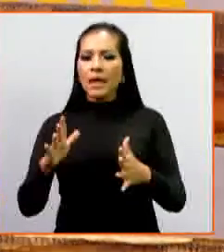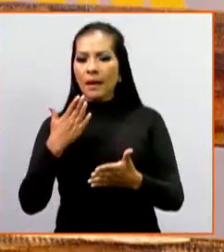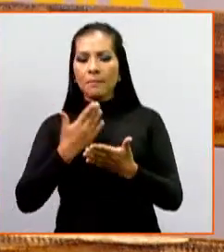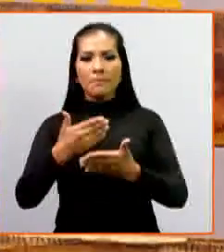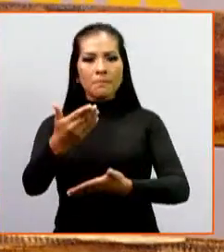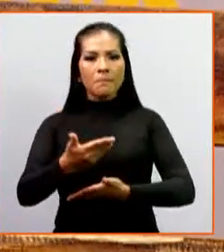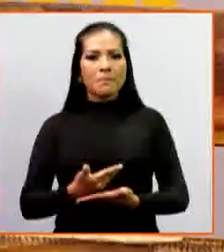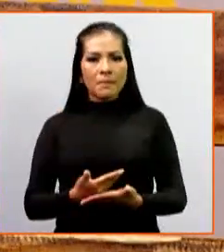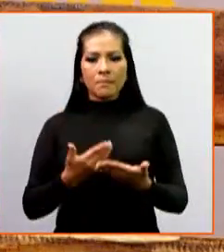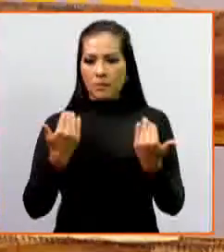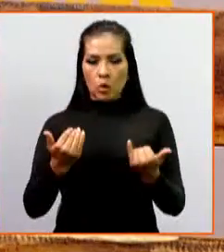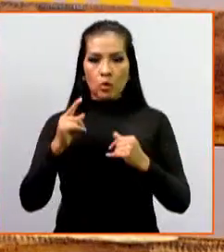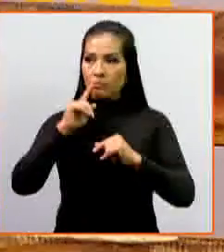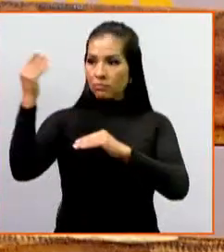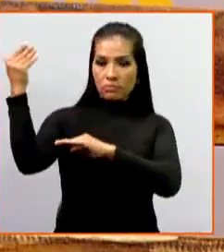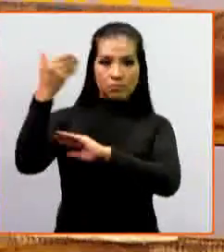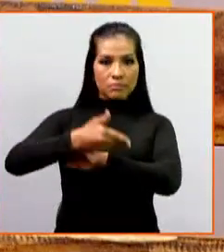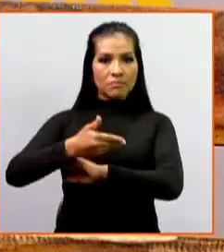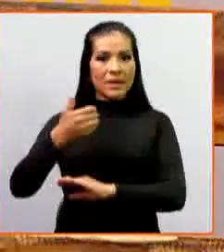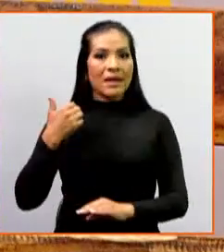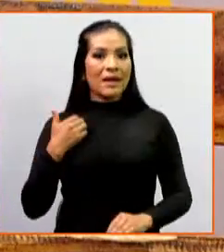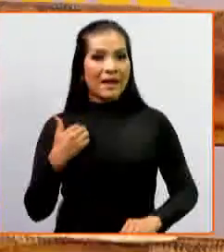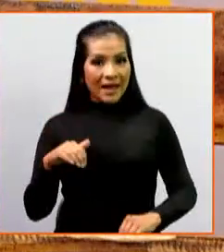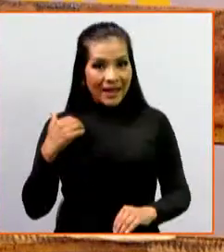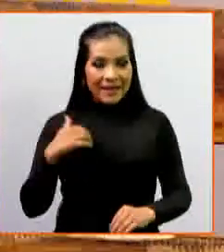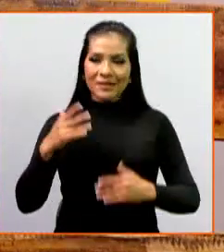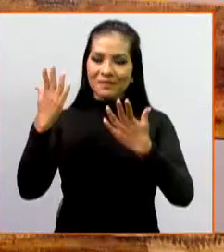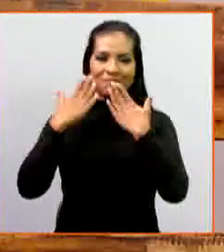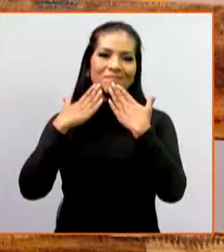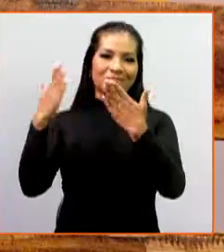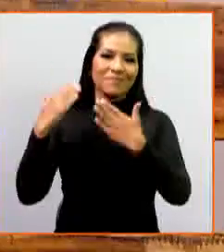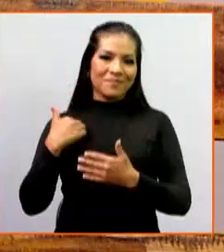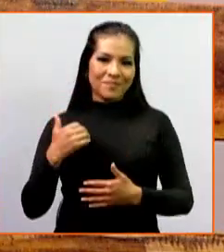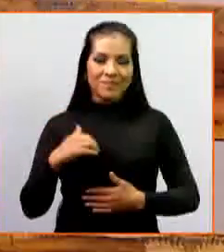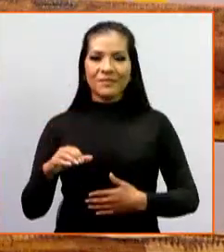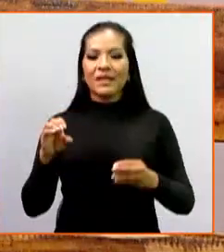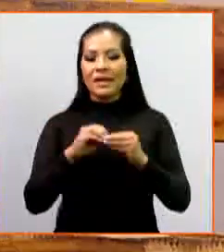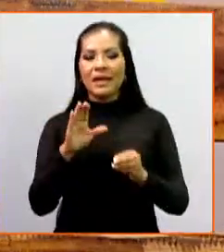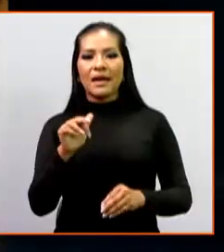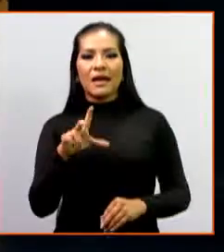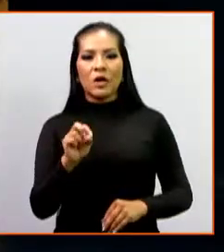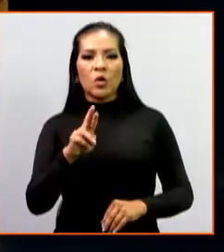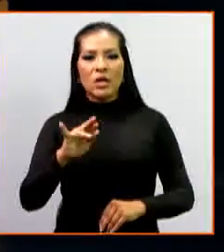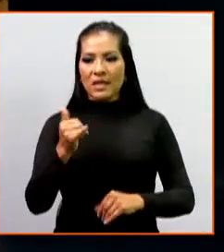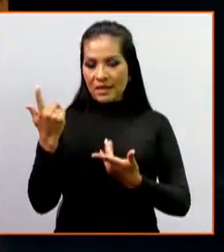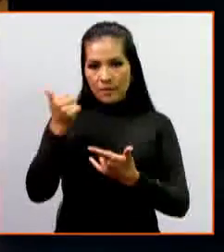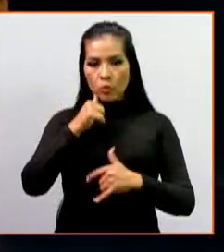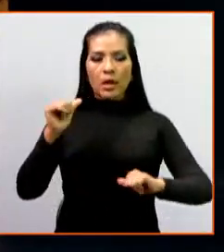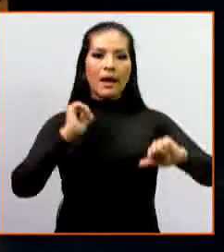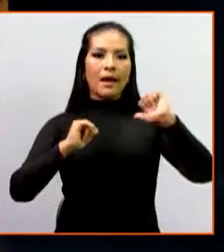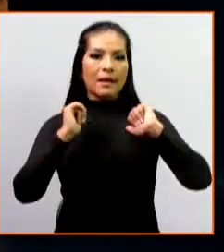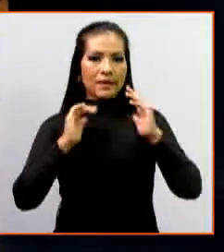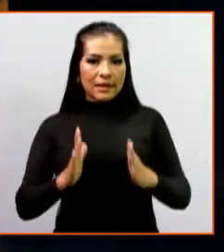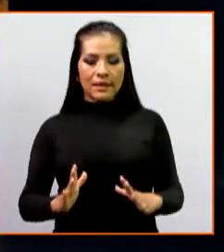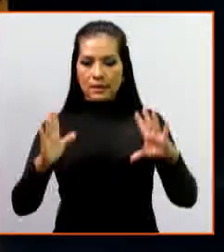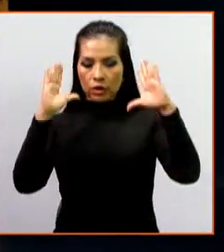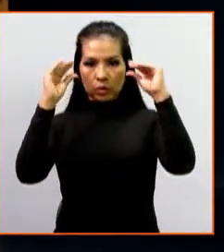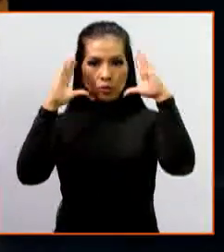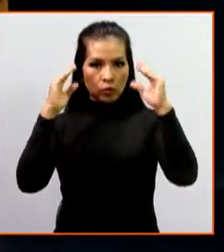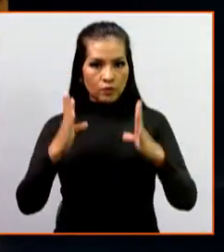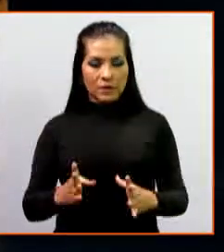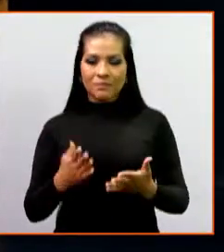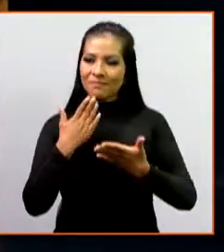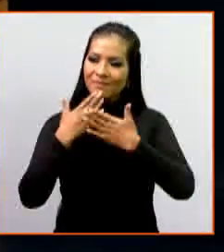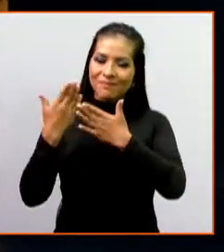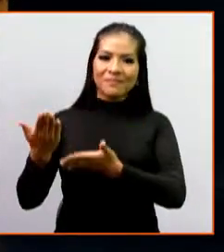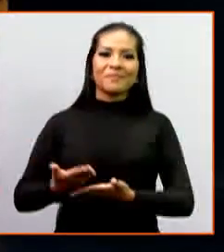desde Argentina, así es como lo escuchan, desde Argentina se viene Carolina Yub con nosotros, actriz, docente, bienvenida a